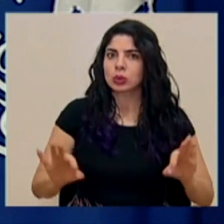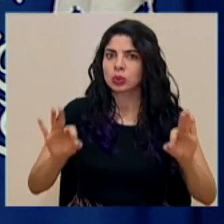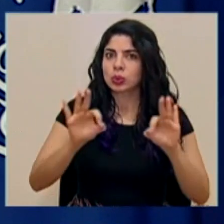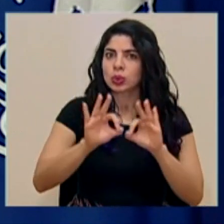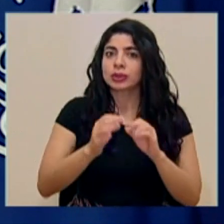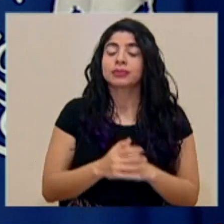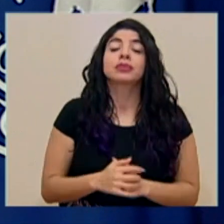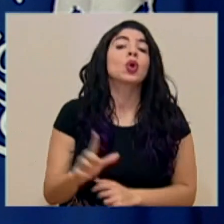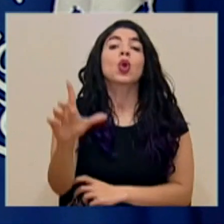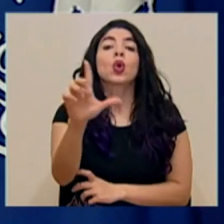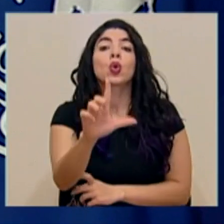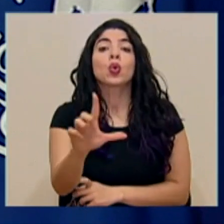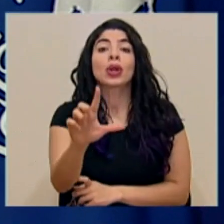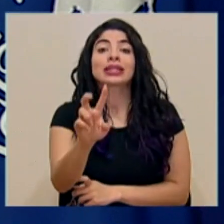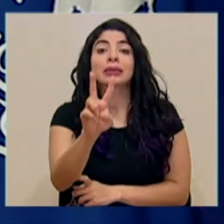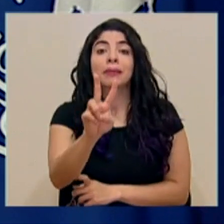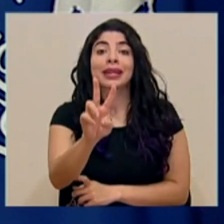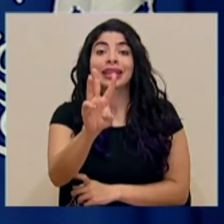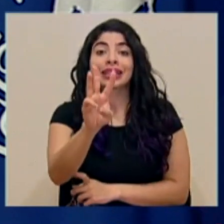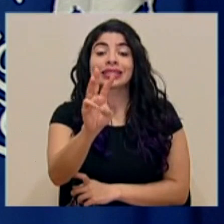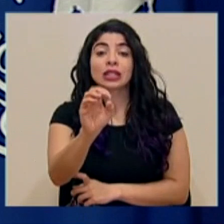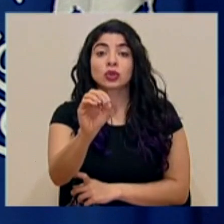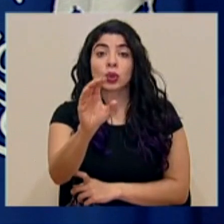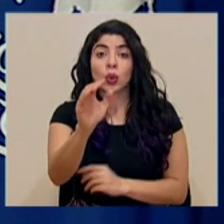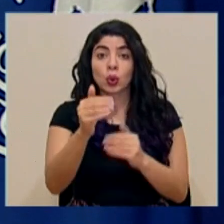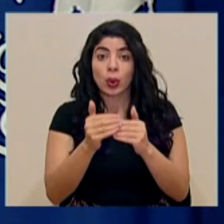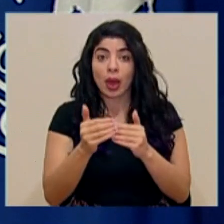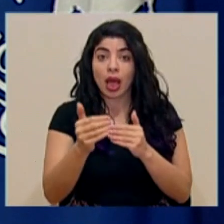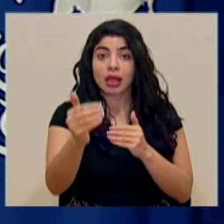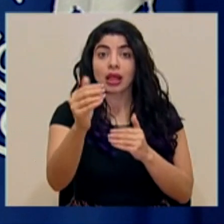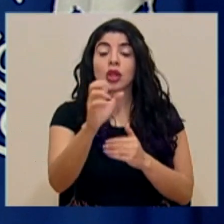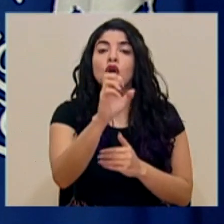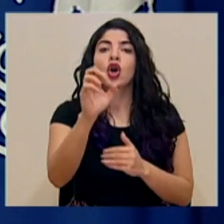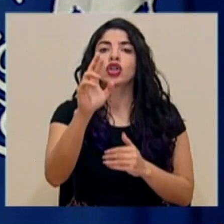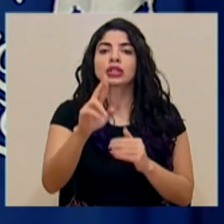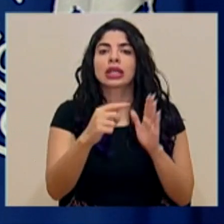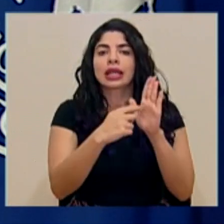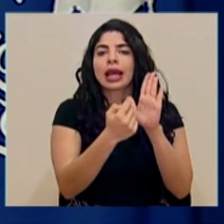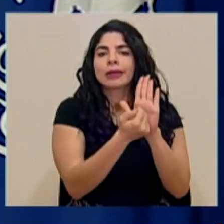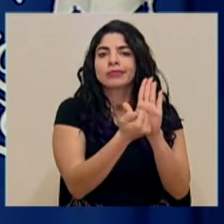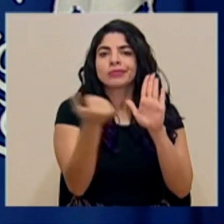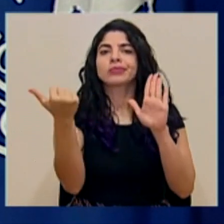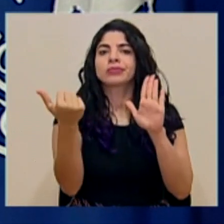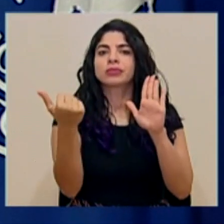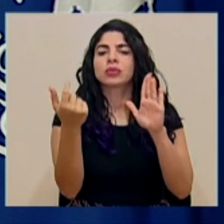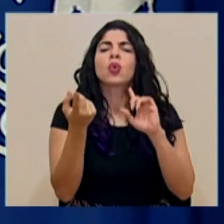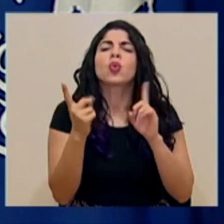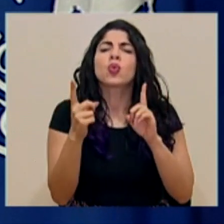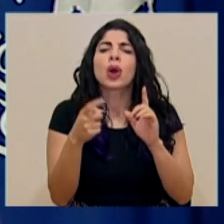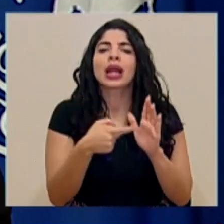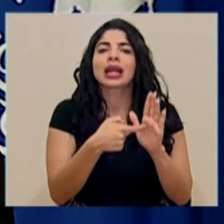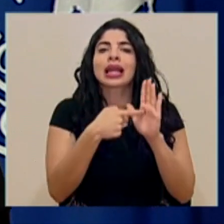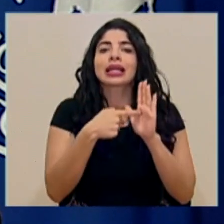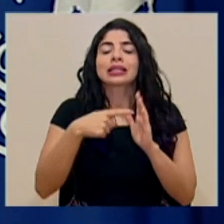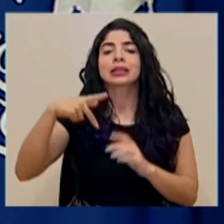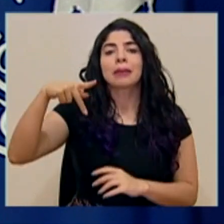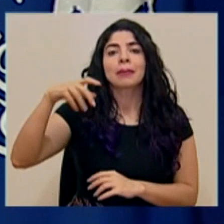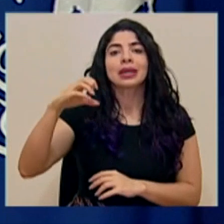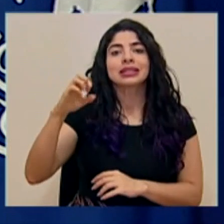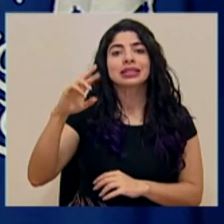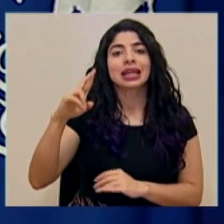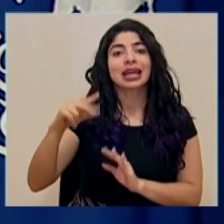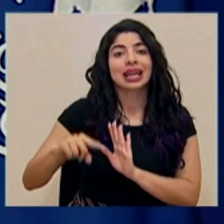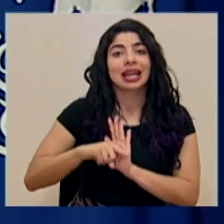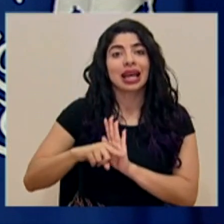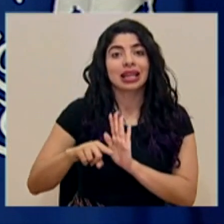A partir del lunes 26 de octubre, Costa Rica elimina el requisito de la prueba negativa